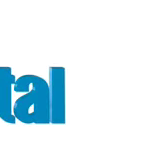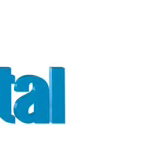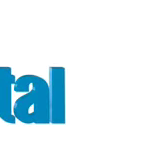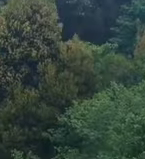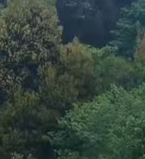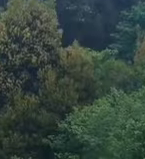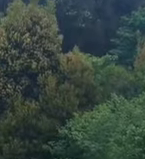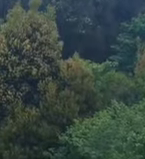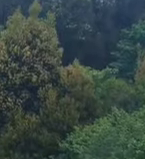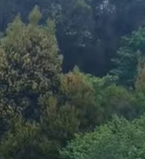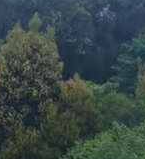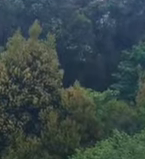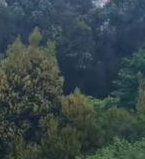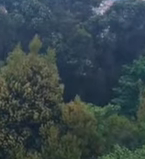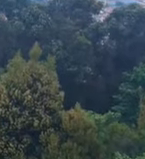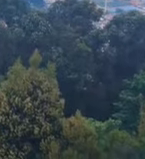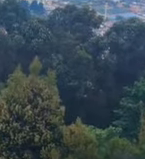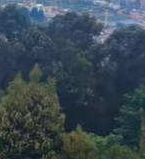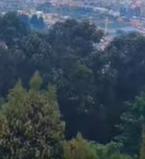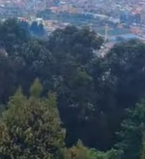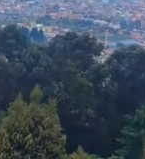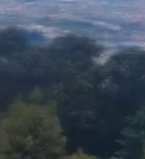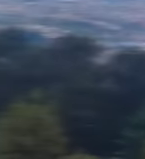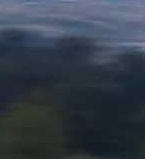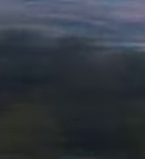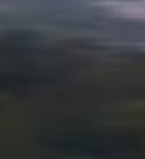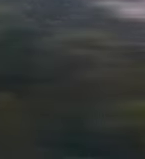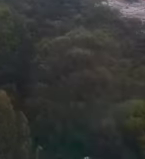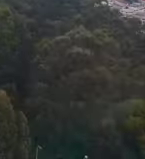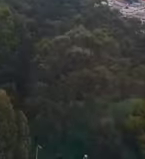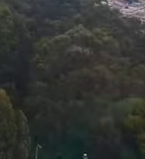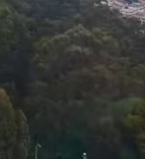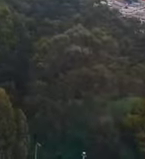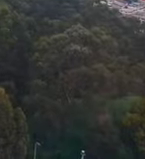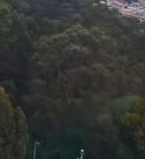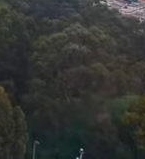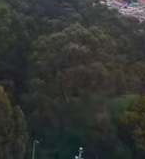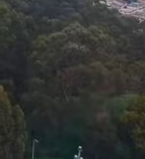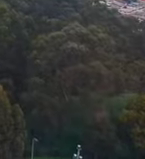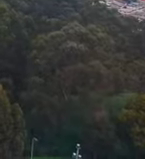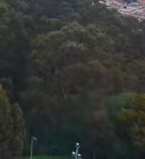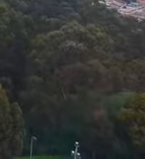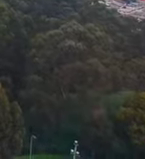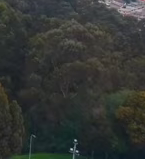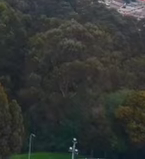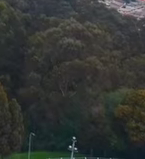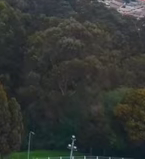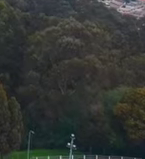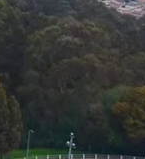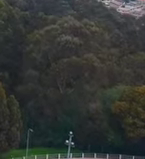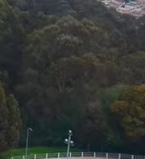en gestionar las necesidades, prioridades y expectativas de los habitantes de Quito para